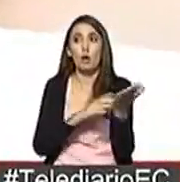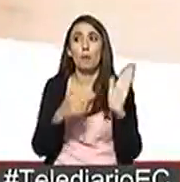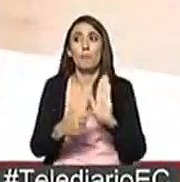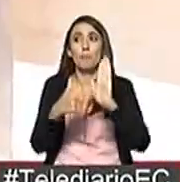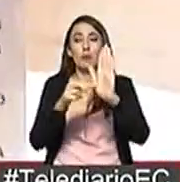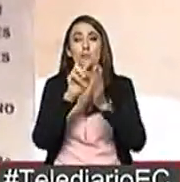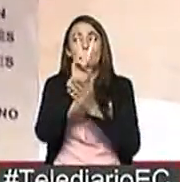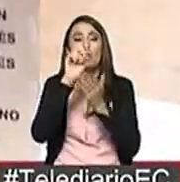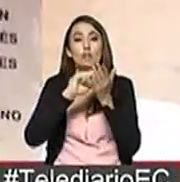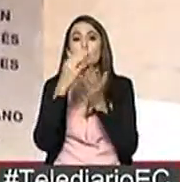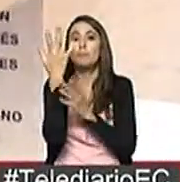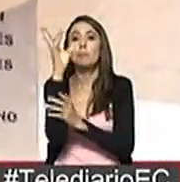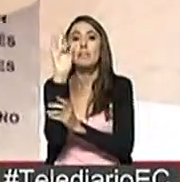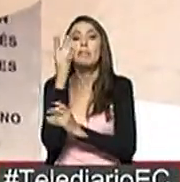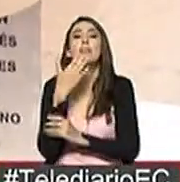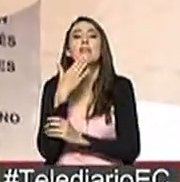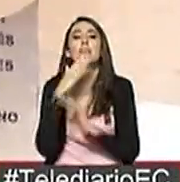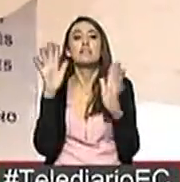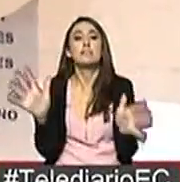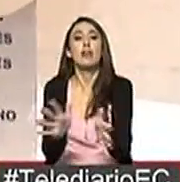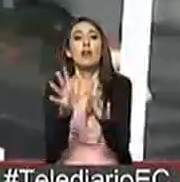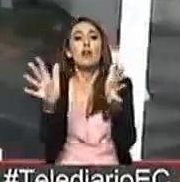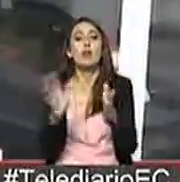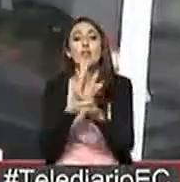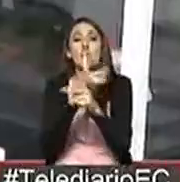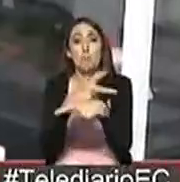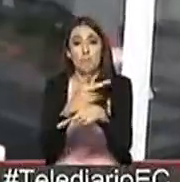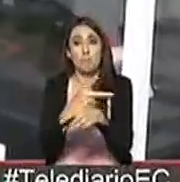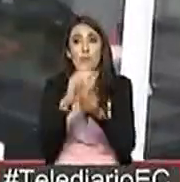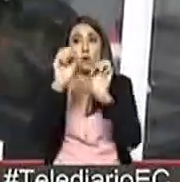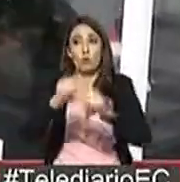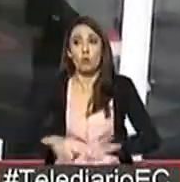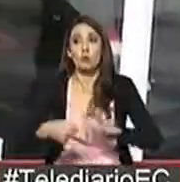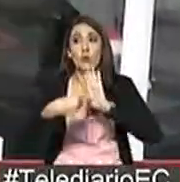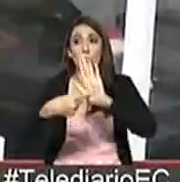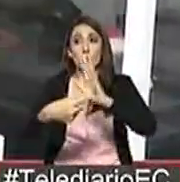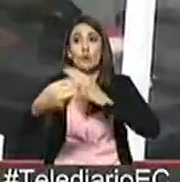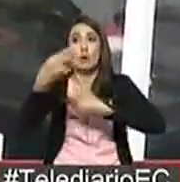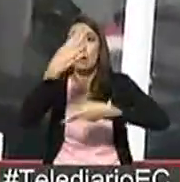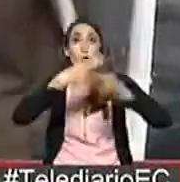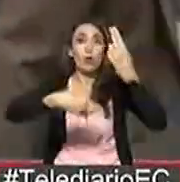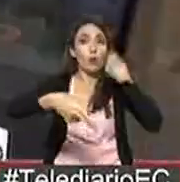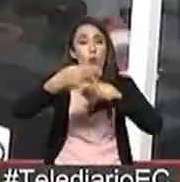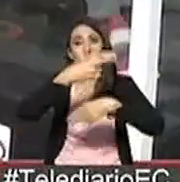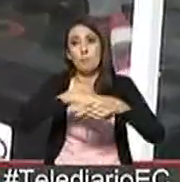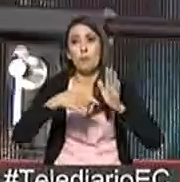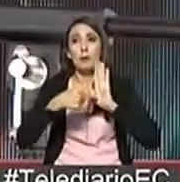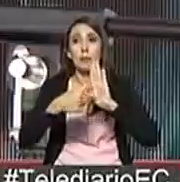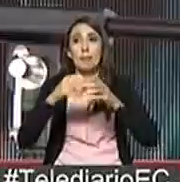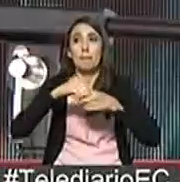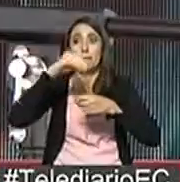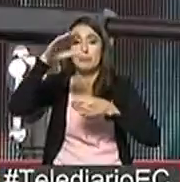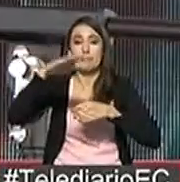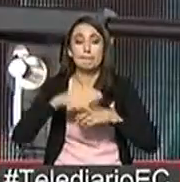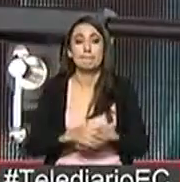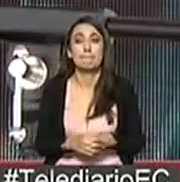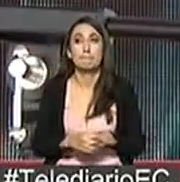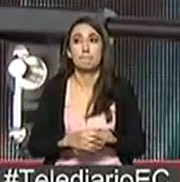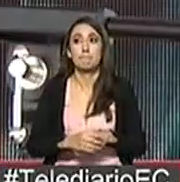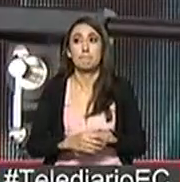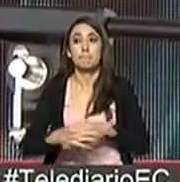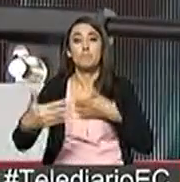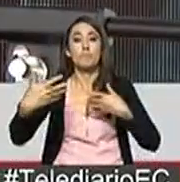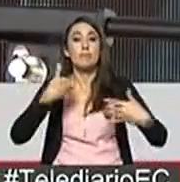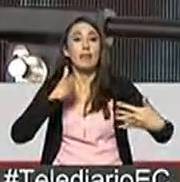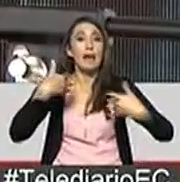nació en 2017 para promover estos productos y facilitar su comercialización de forma directa en el exterior. Los artesanos vendan